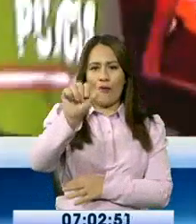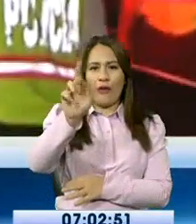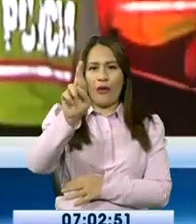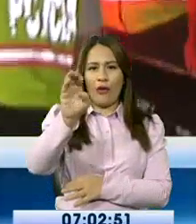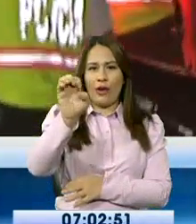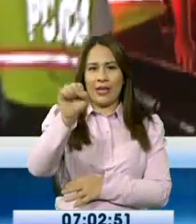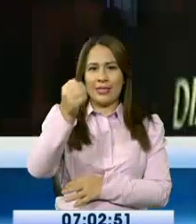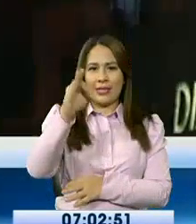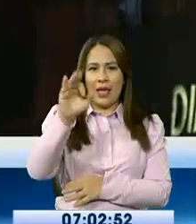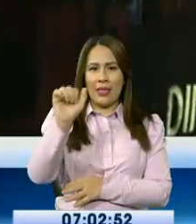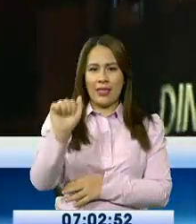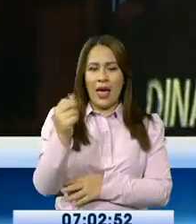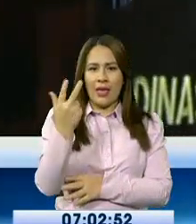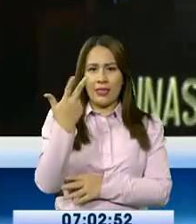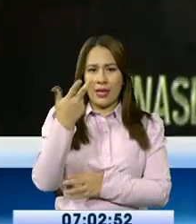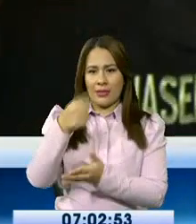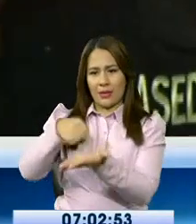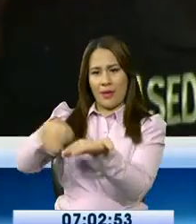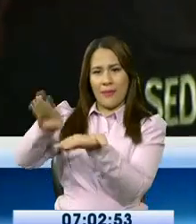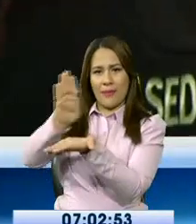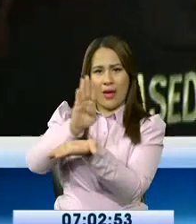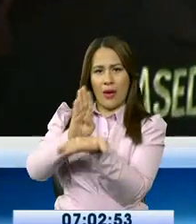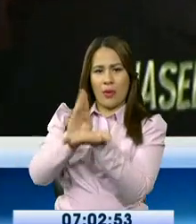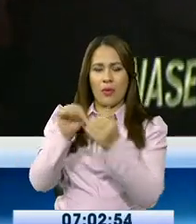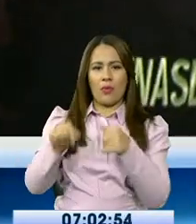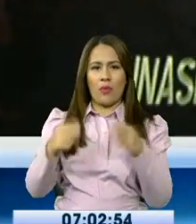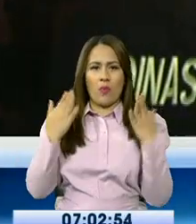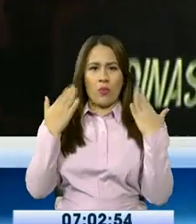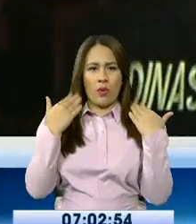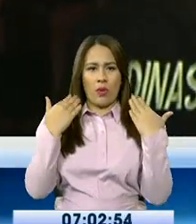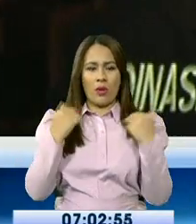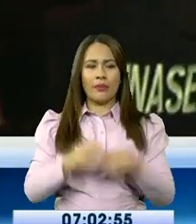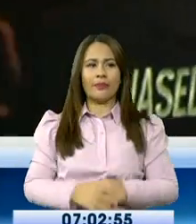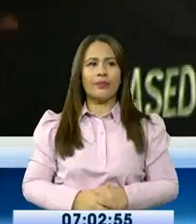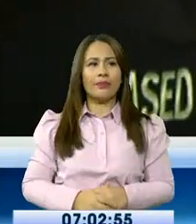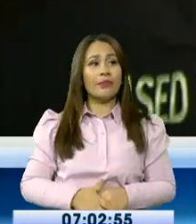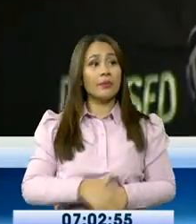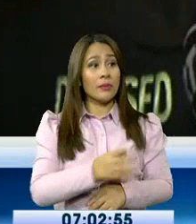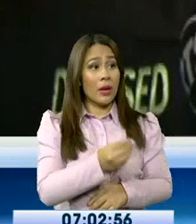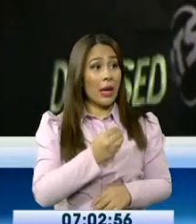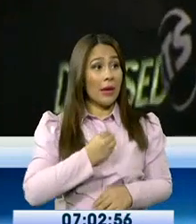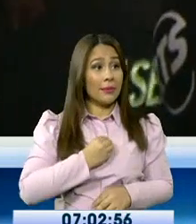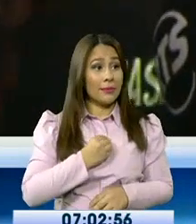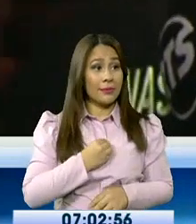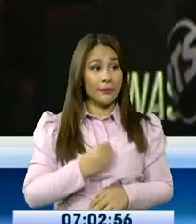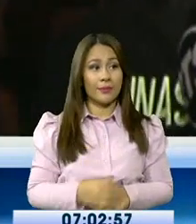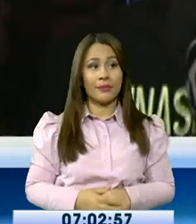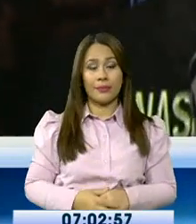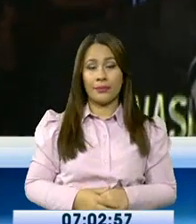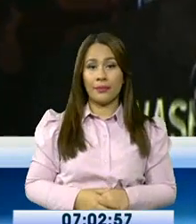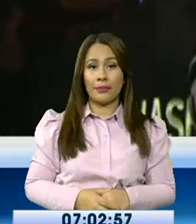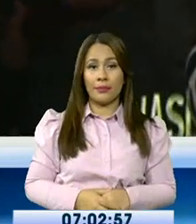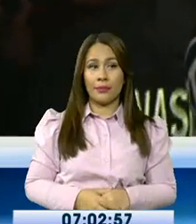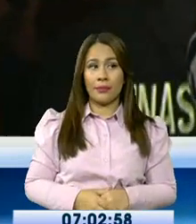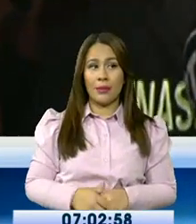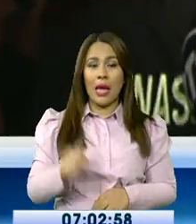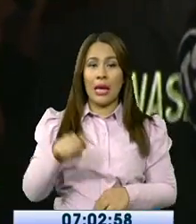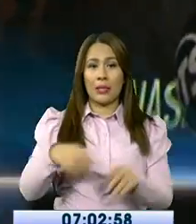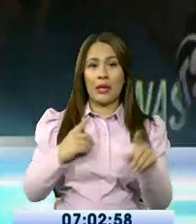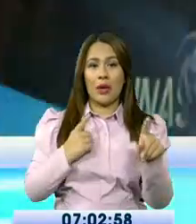de Guayaquil. Se realizó un registro con la autorización del señor fiscal. Se encontró